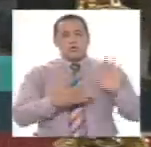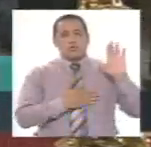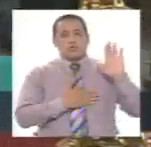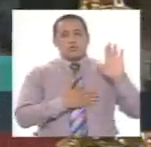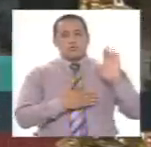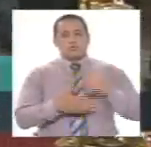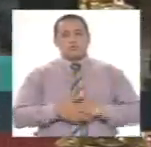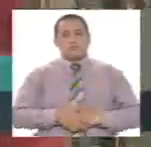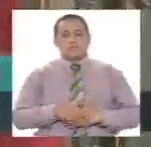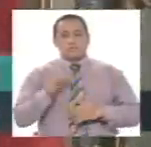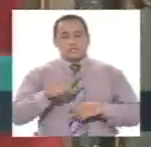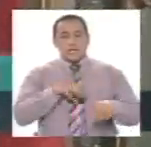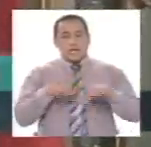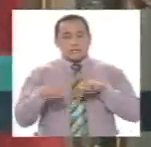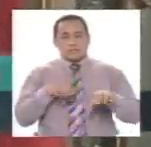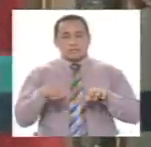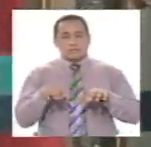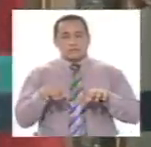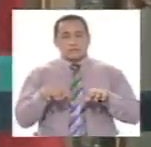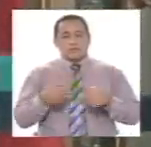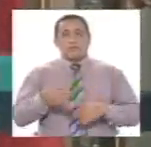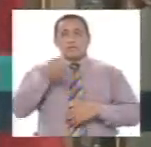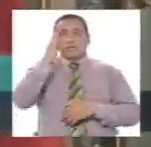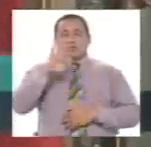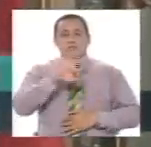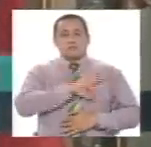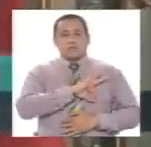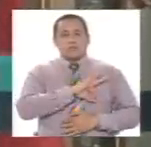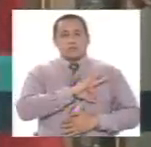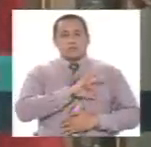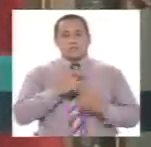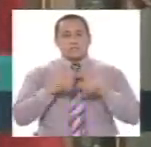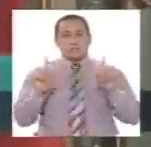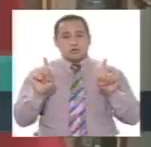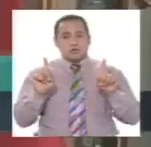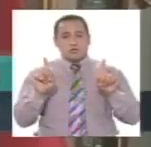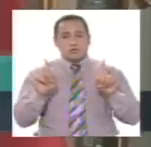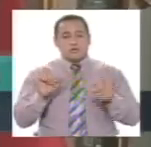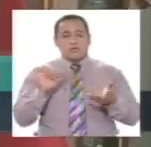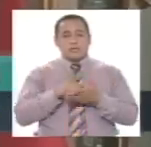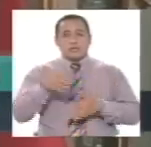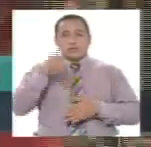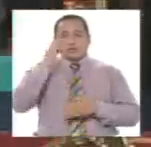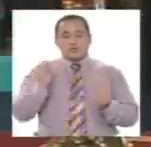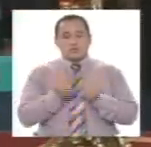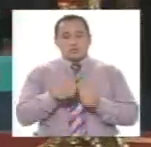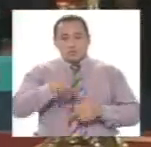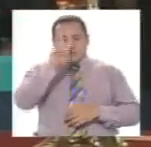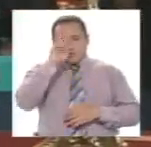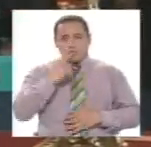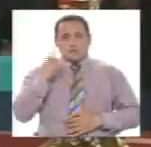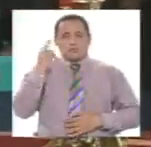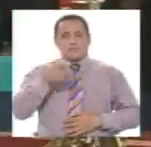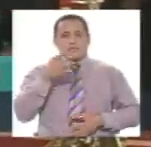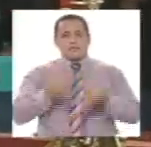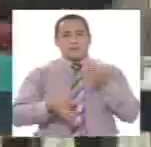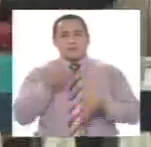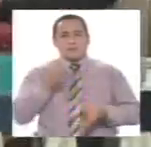juro. Si así lo hiciereis, que Dios os premie, y si no, que él y la patria os lo